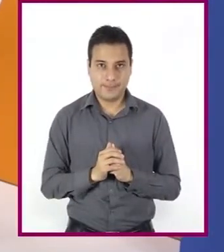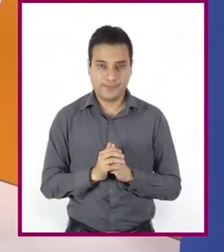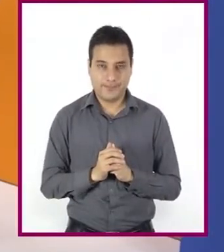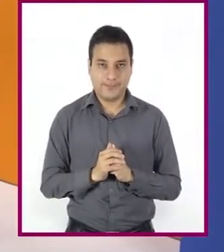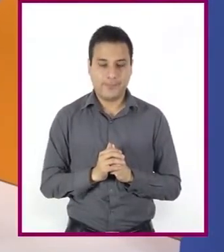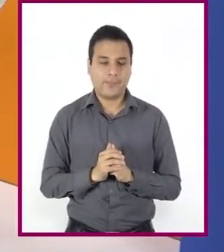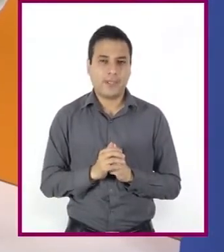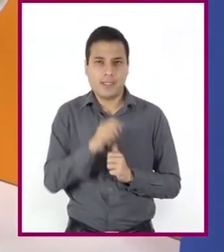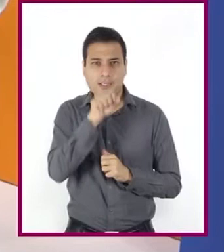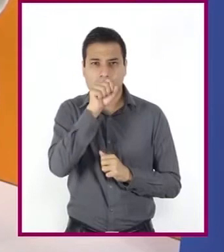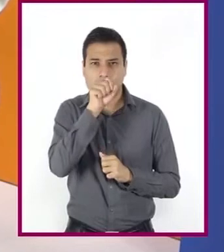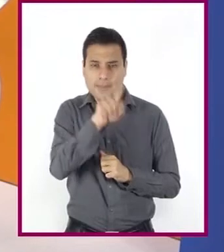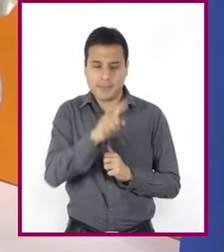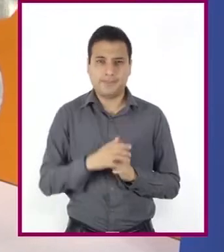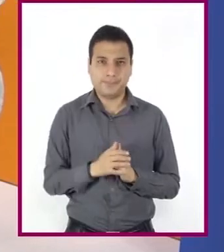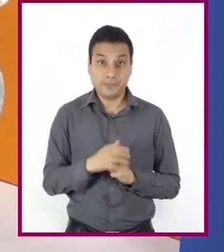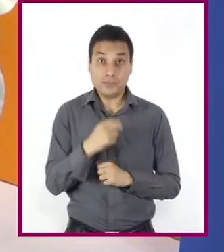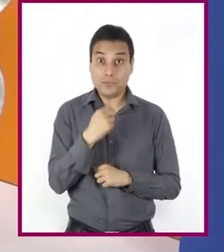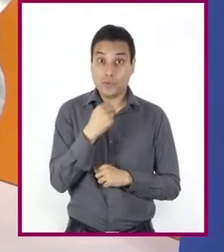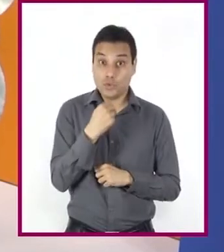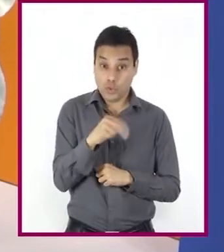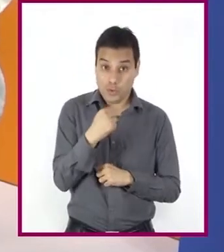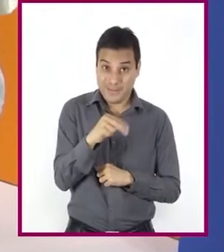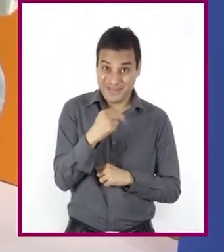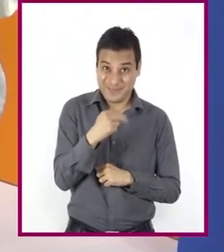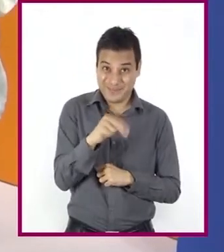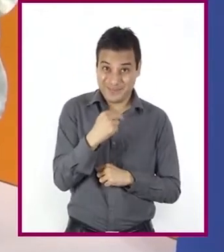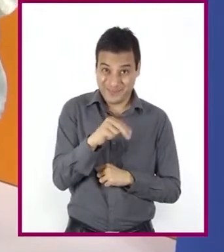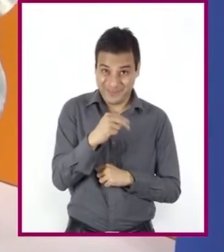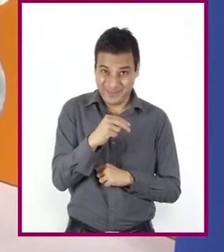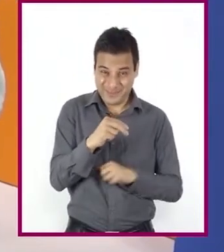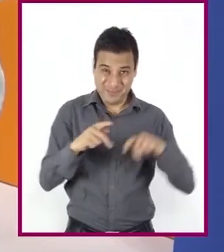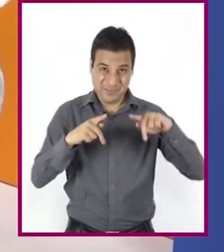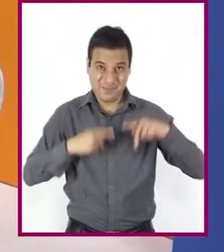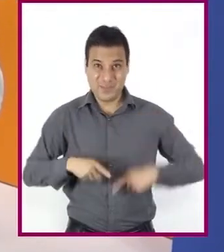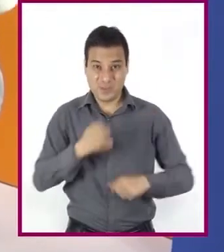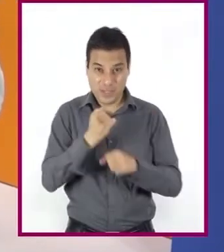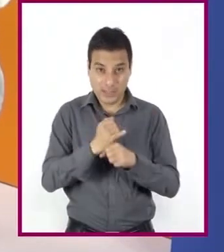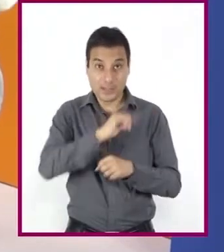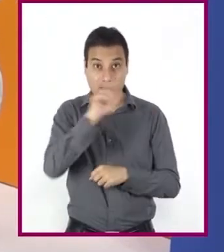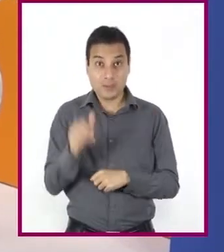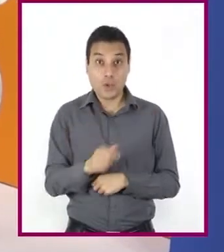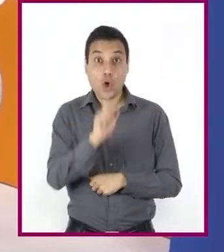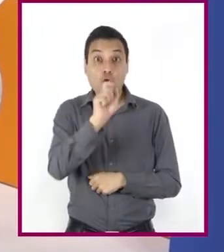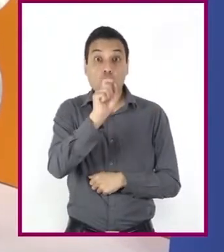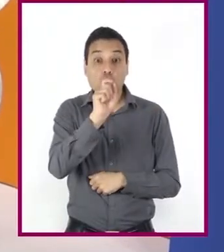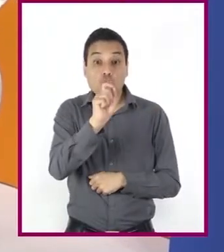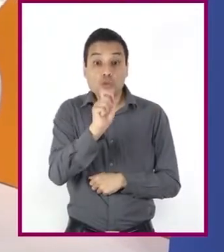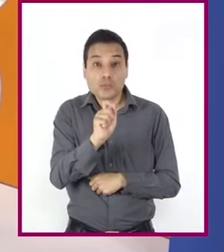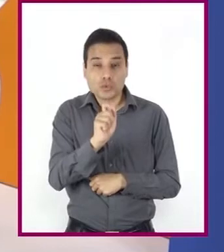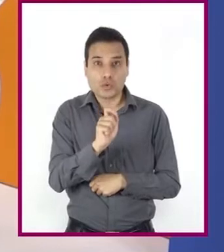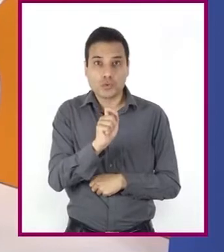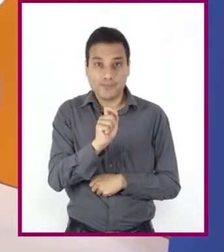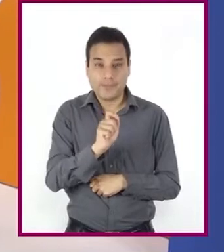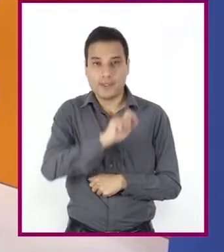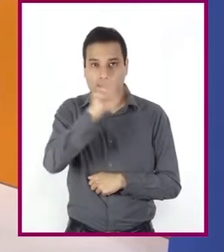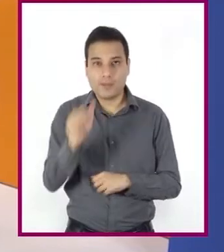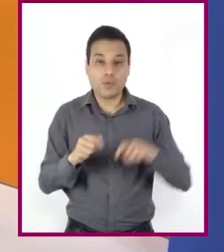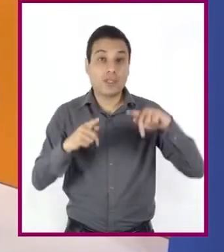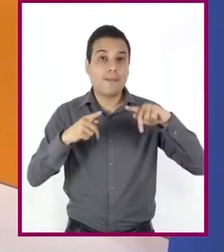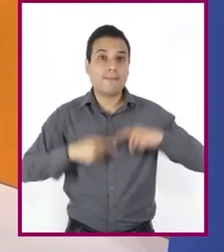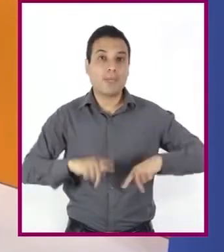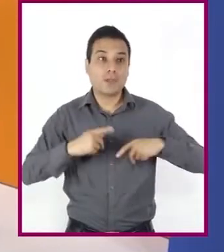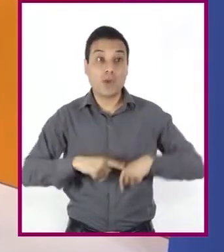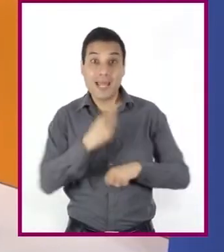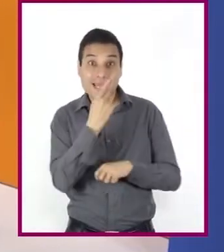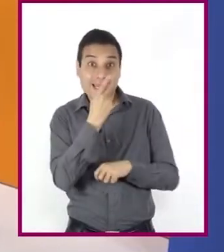uso común, después del nombre, utilizar dos puntos para indicar que lo que sigue es lo que a ese personaje le